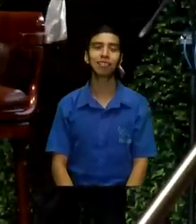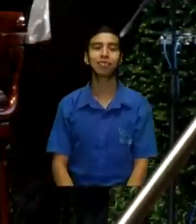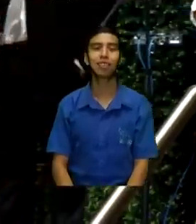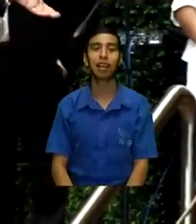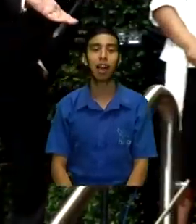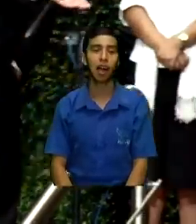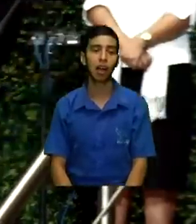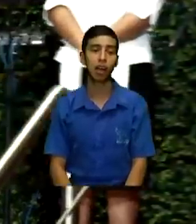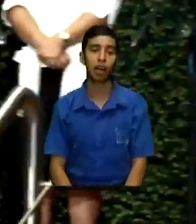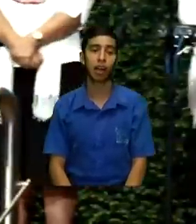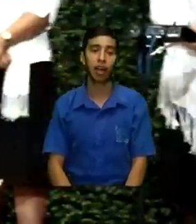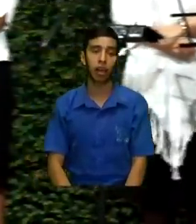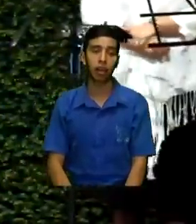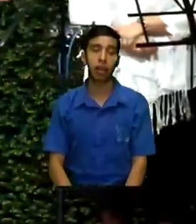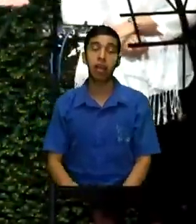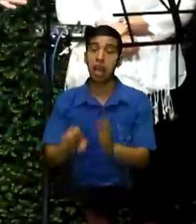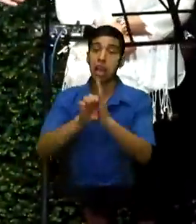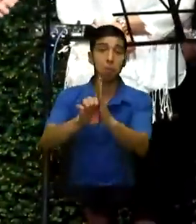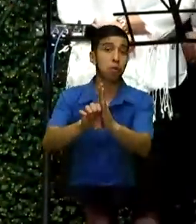Es tentación.